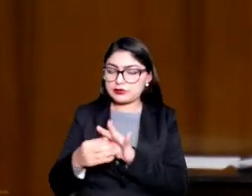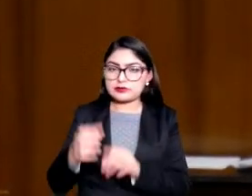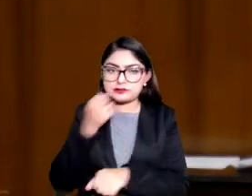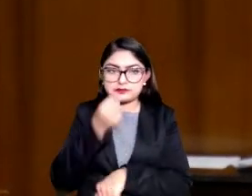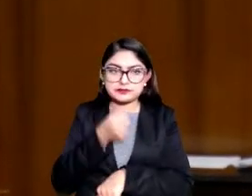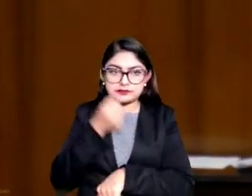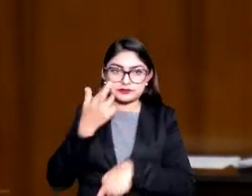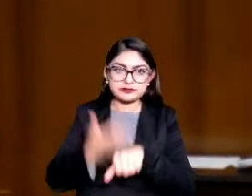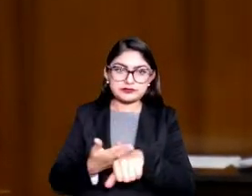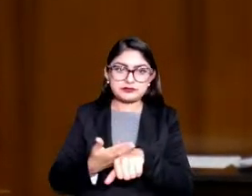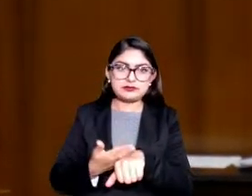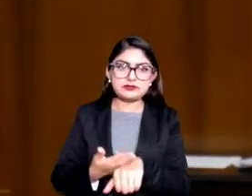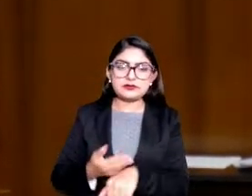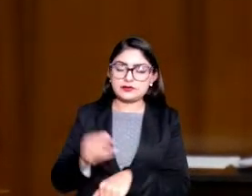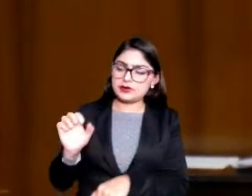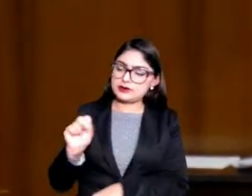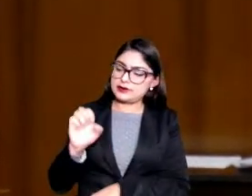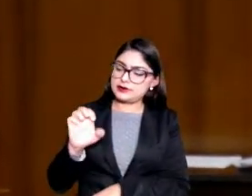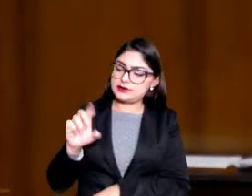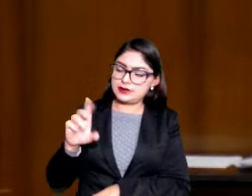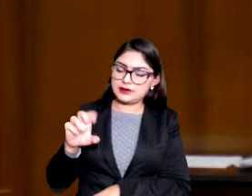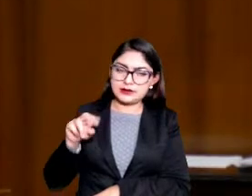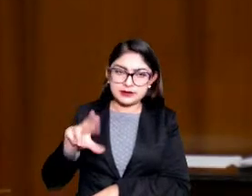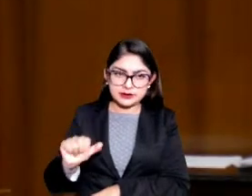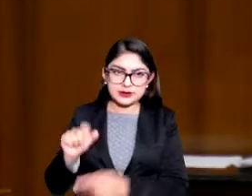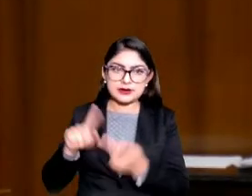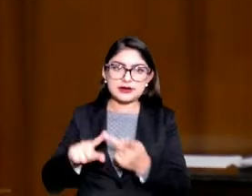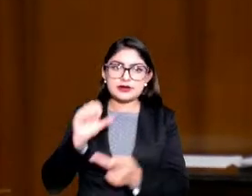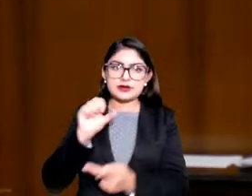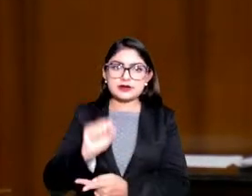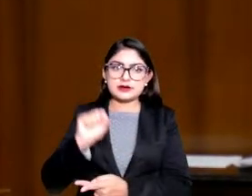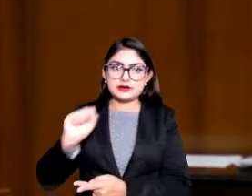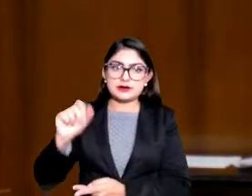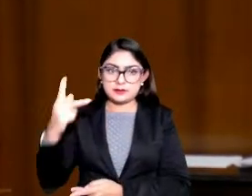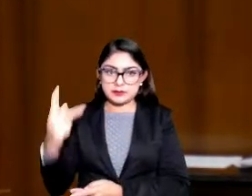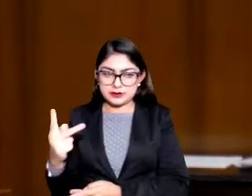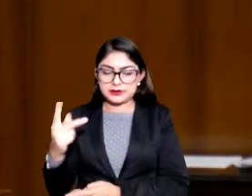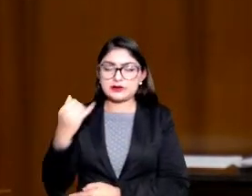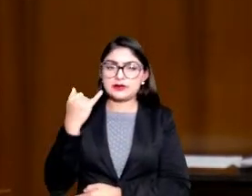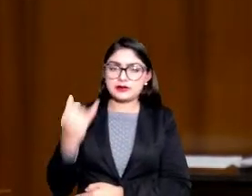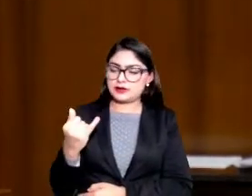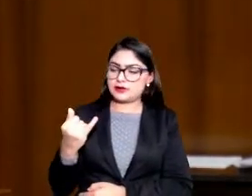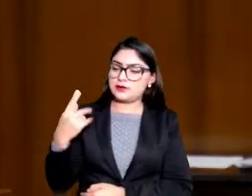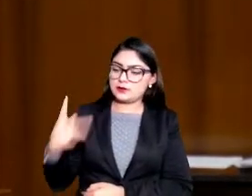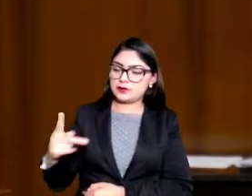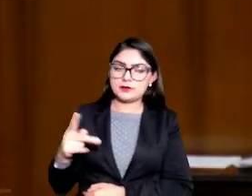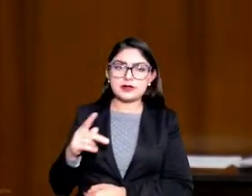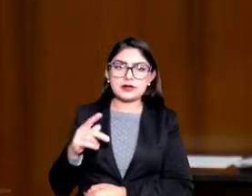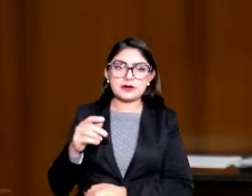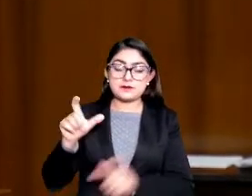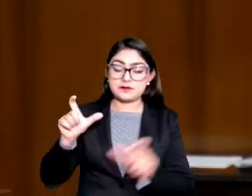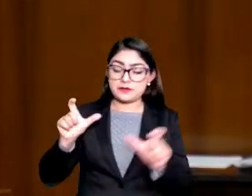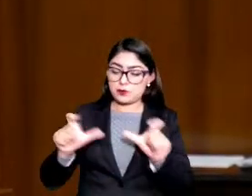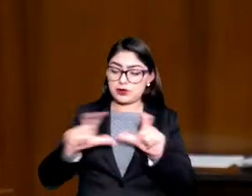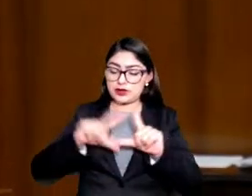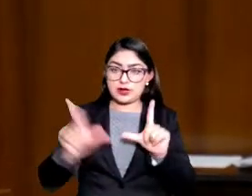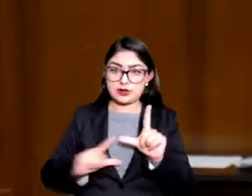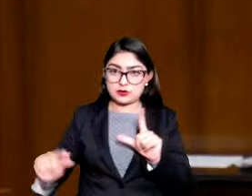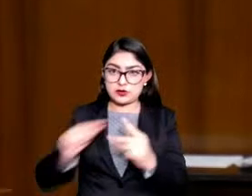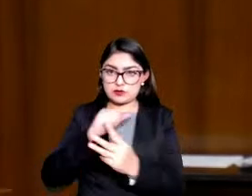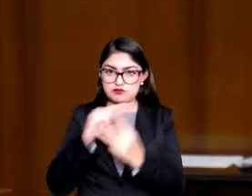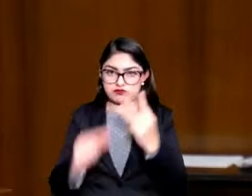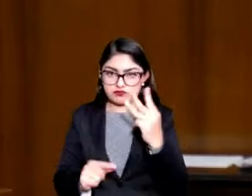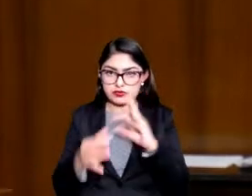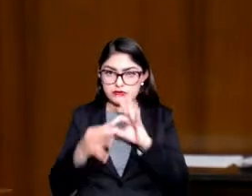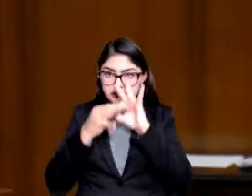la Secretaría de Seguridad Pública, la Guardia Nacional. Y quiero decirles que en el caso de la Guardia Nacional y la Secretaría de la Defensa